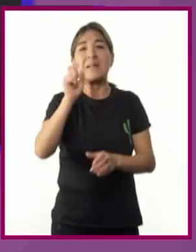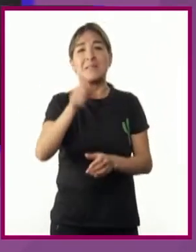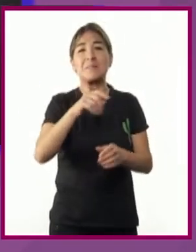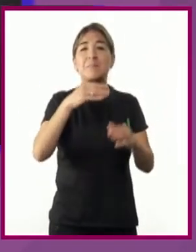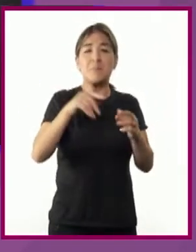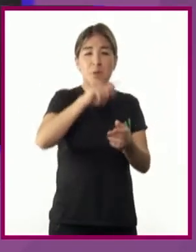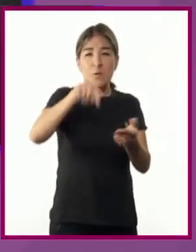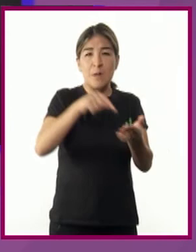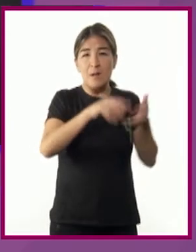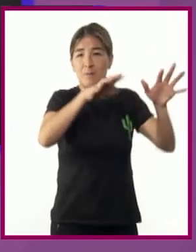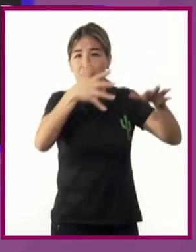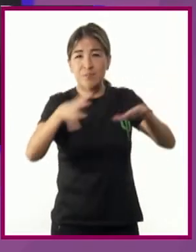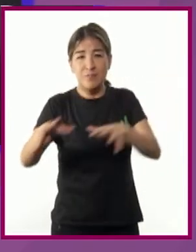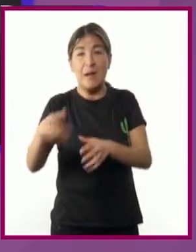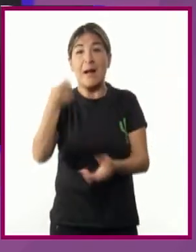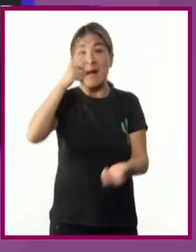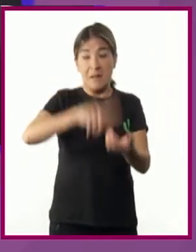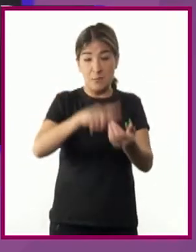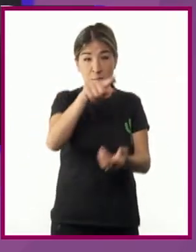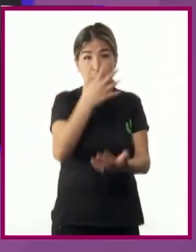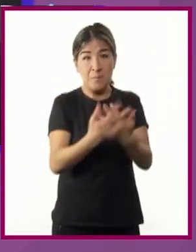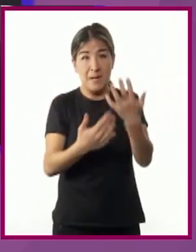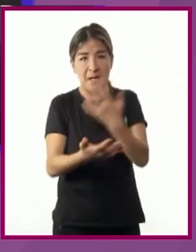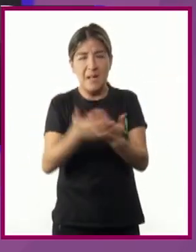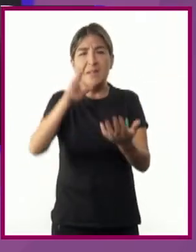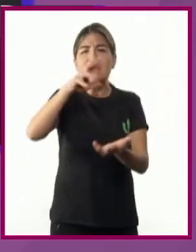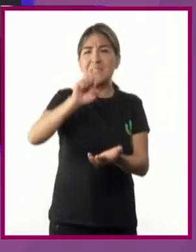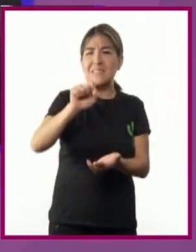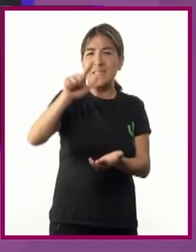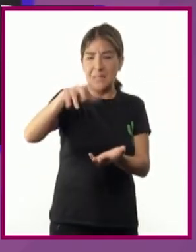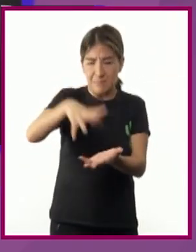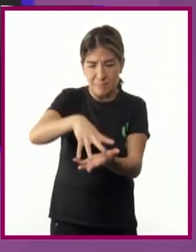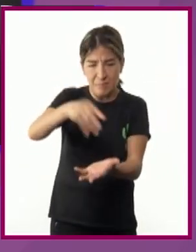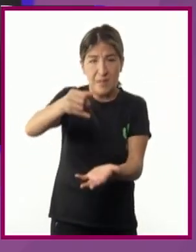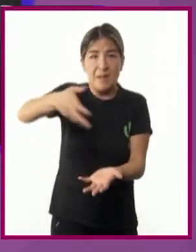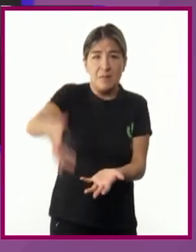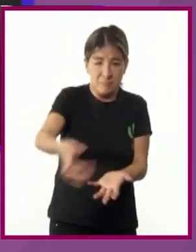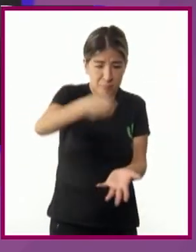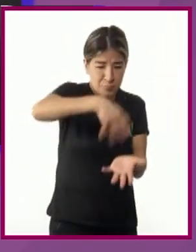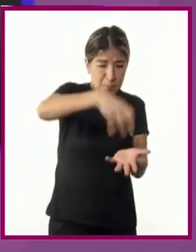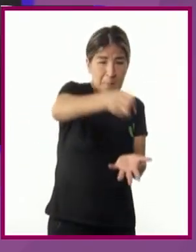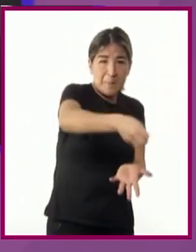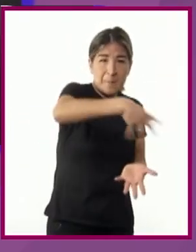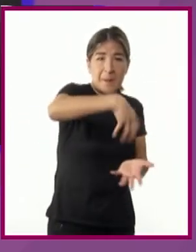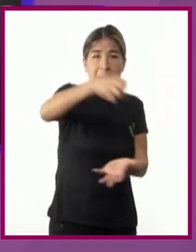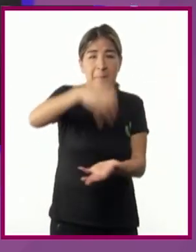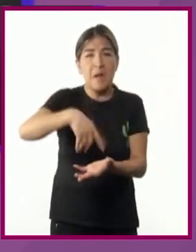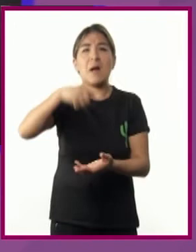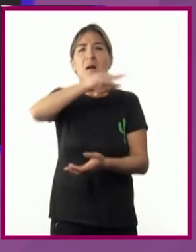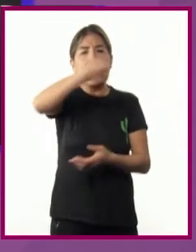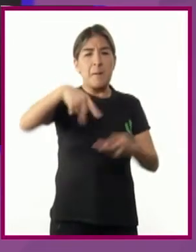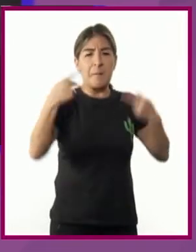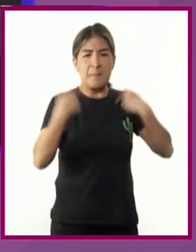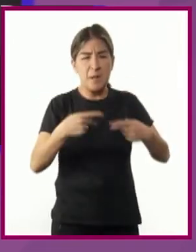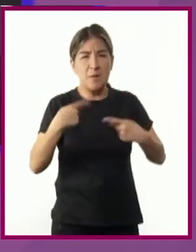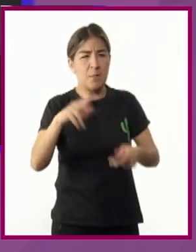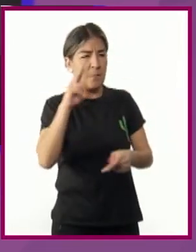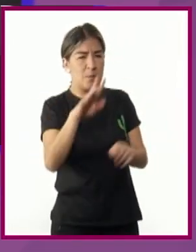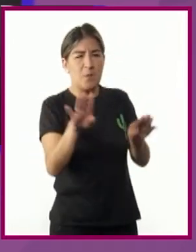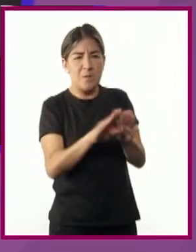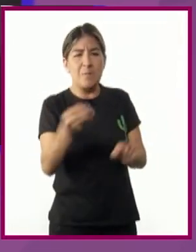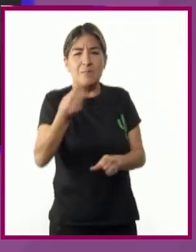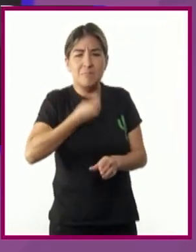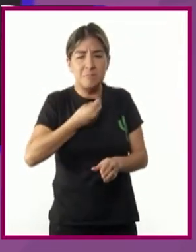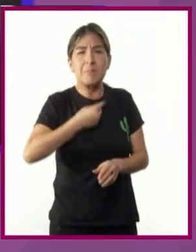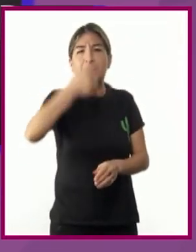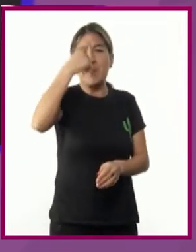Océano Índico, donde recogió con sus manos unos granos de sal. Ese gesto fue suficiente para que la población mostrara su resistencia a